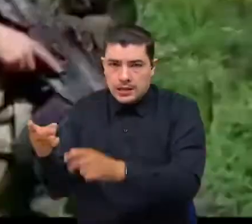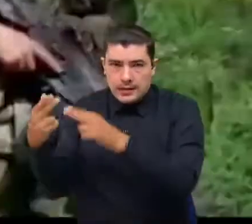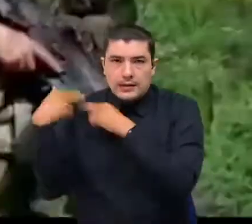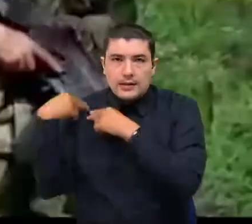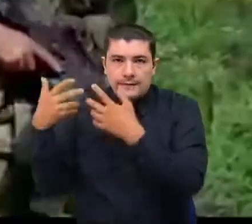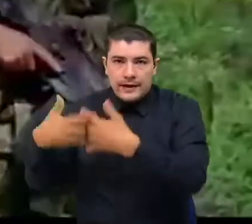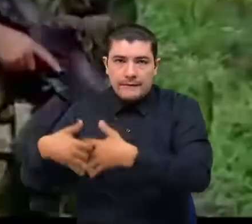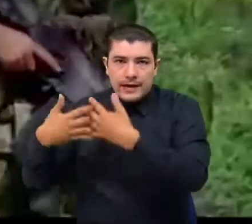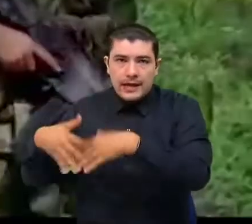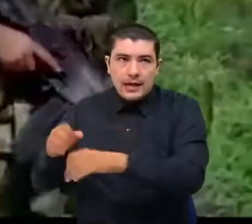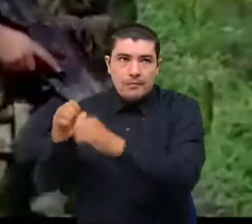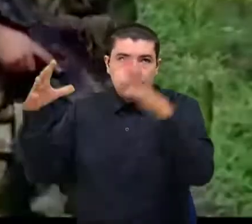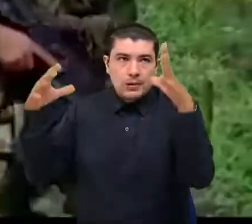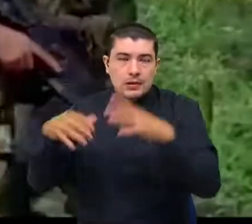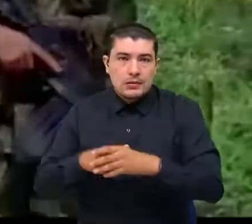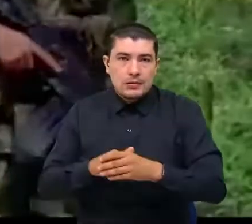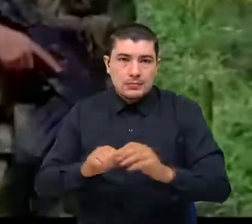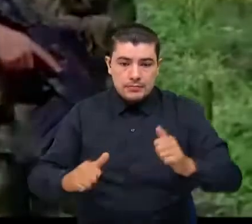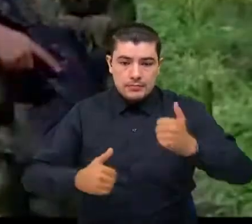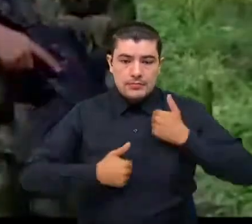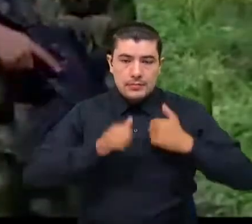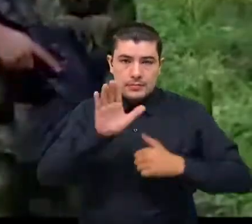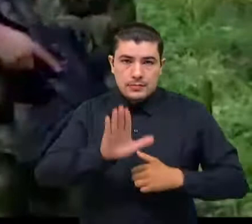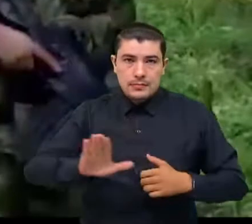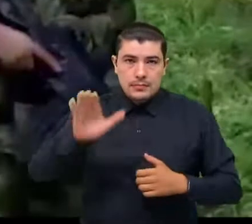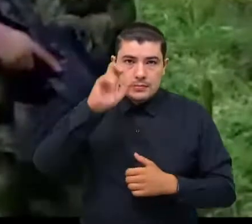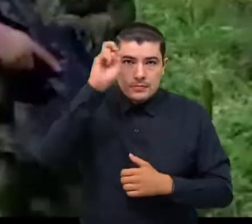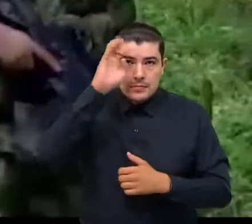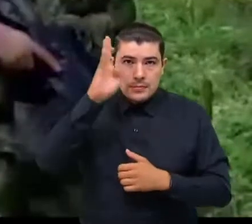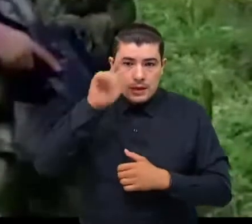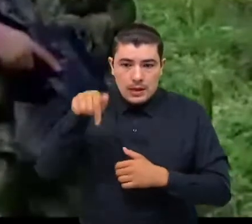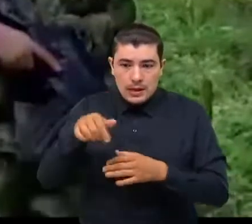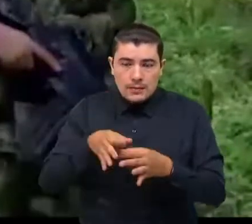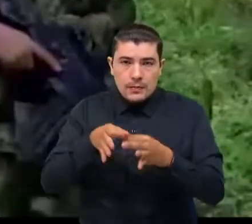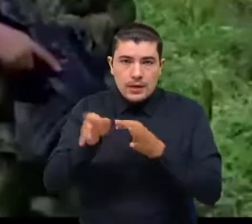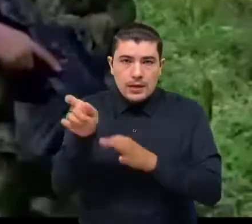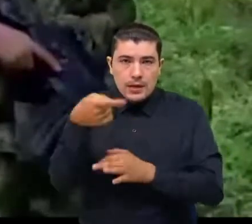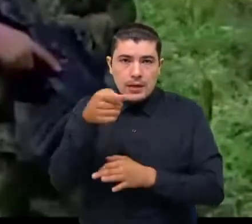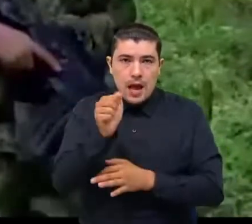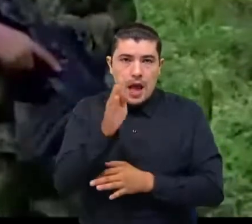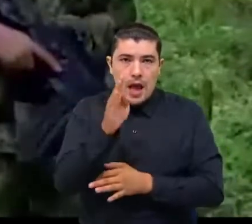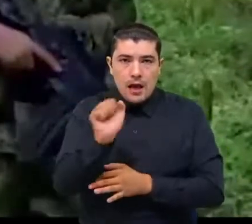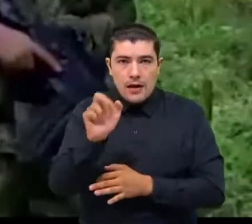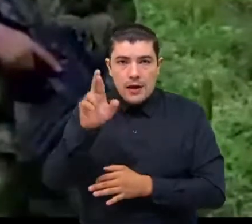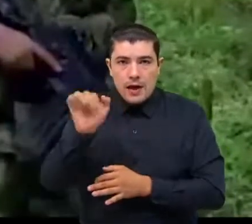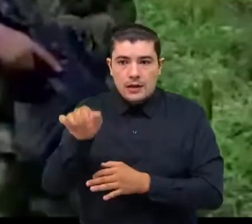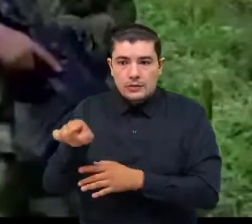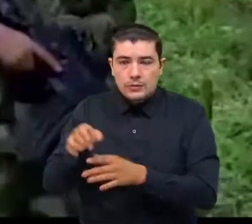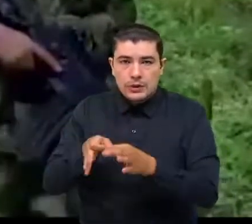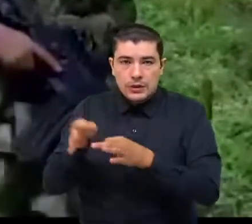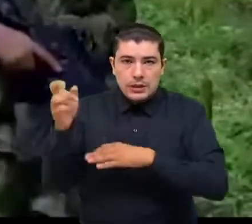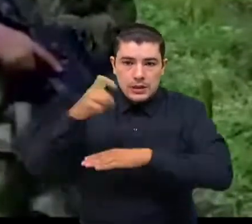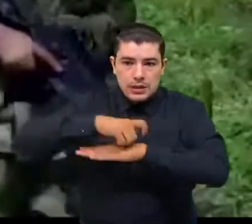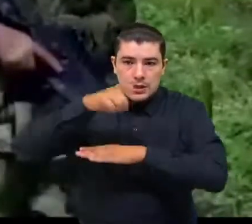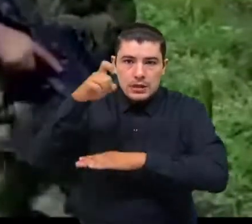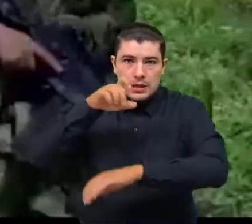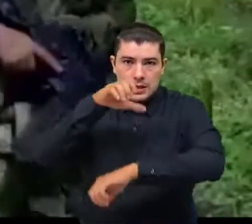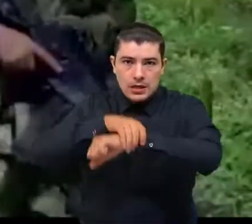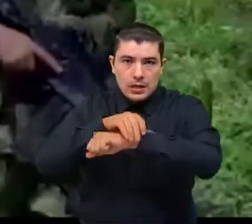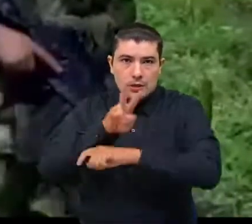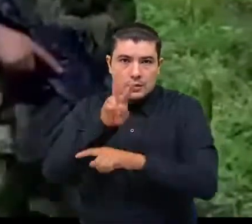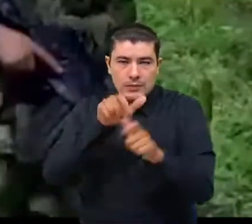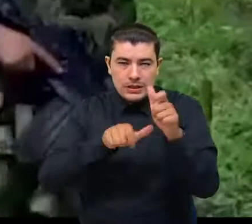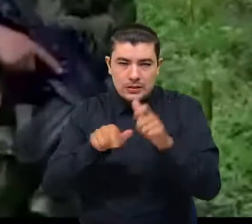vulcano comando específico el norte de santander en el casco urbano el corregimiento la gabarra del municipio de tibú logran la captura de los sujetos 1 integrante del grupo